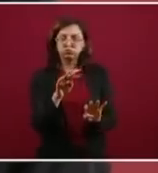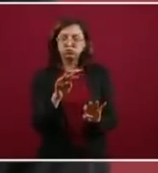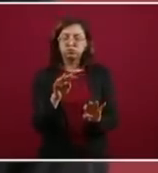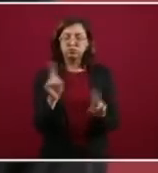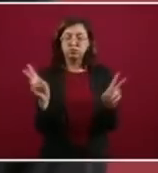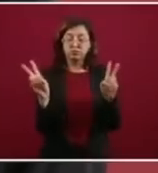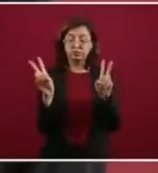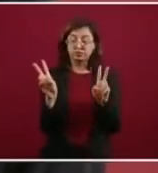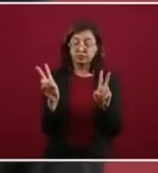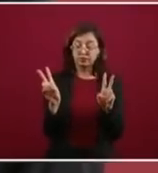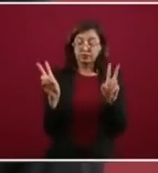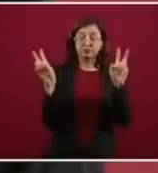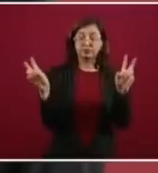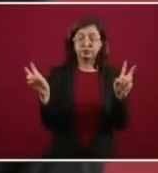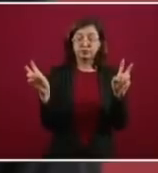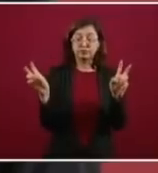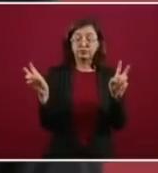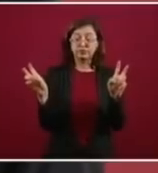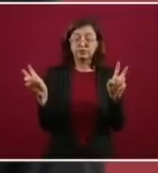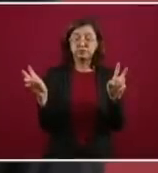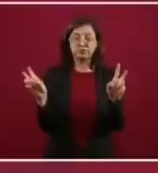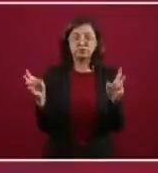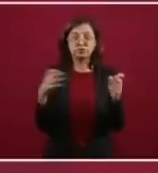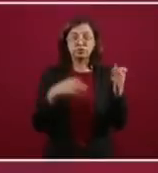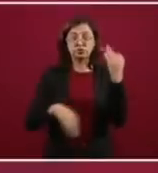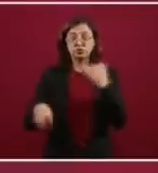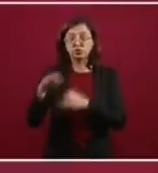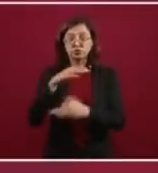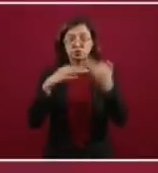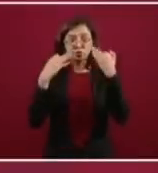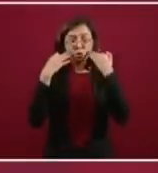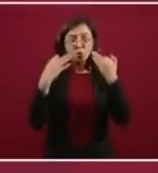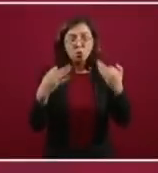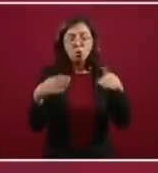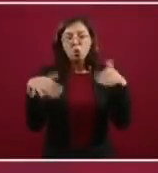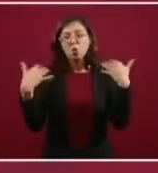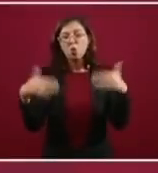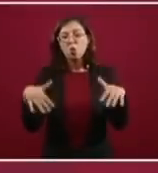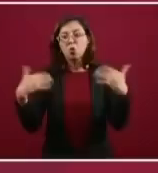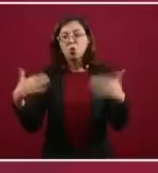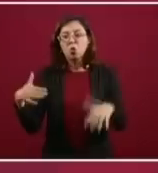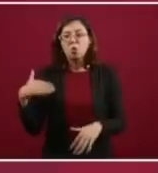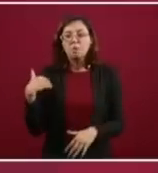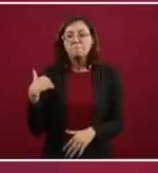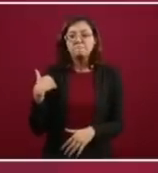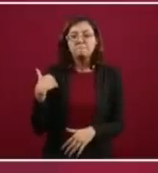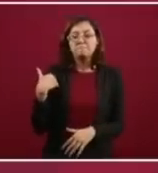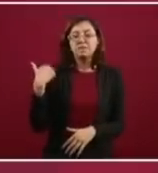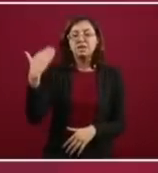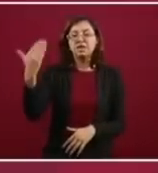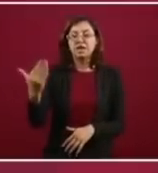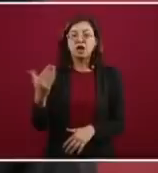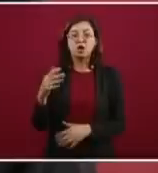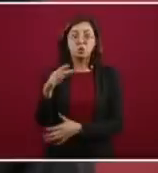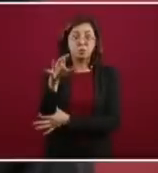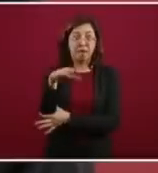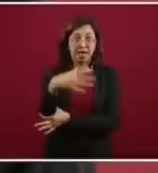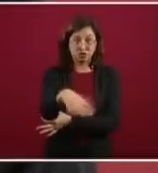cito, comillas, todos presenciaron un milagro. El brazo se vino